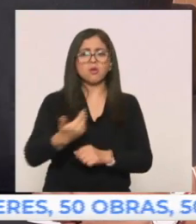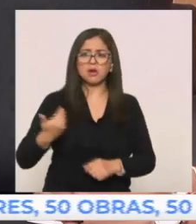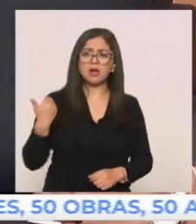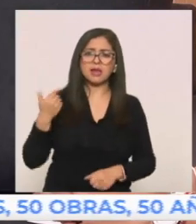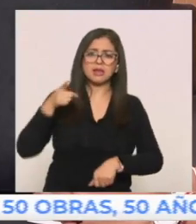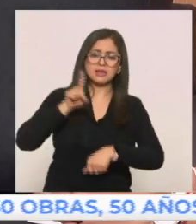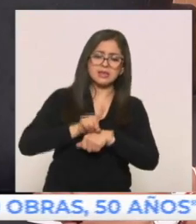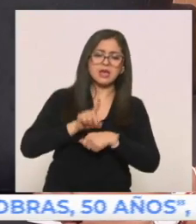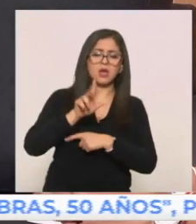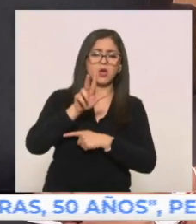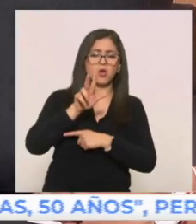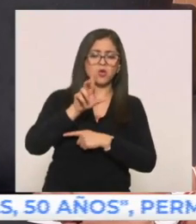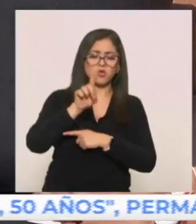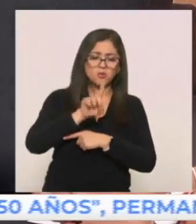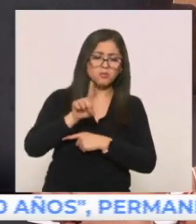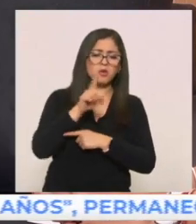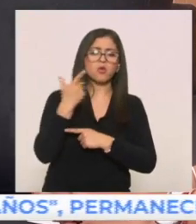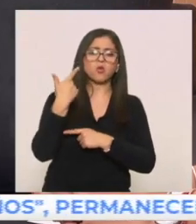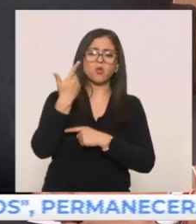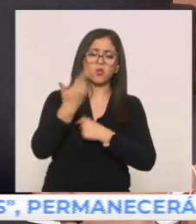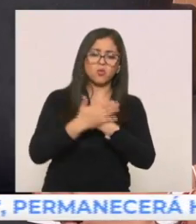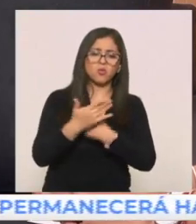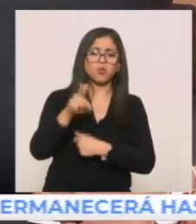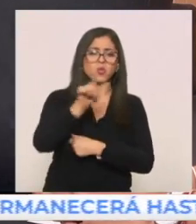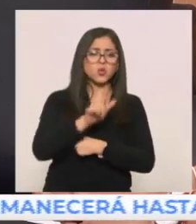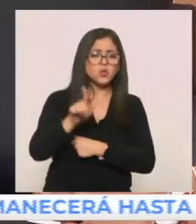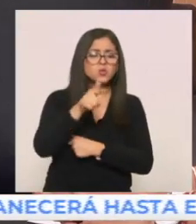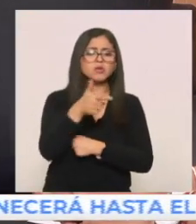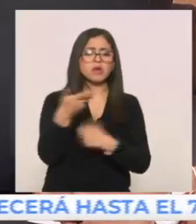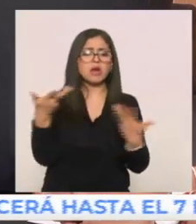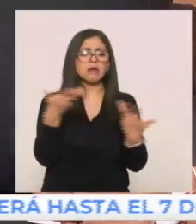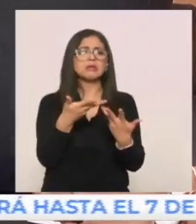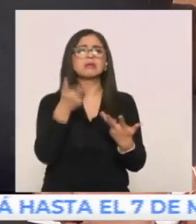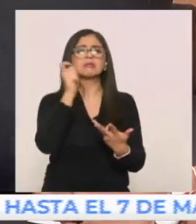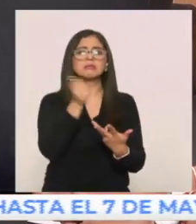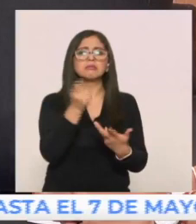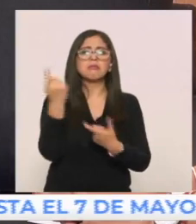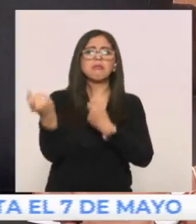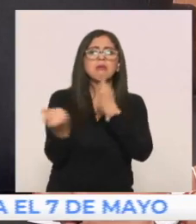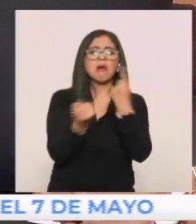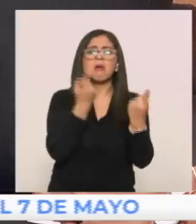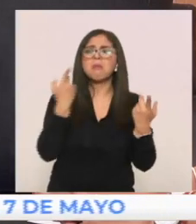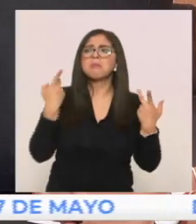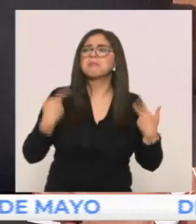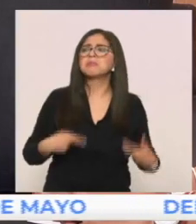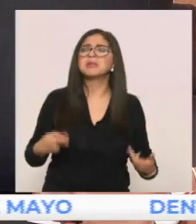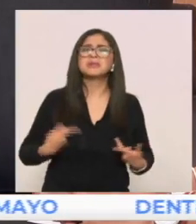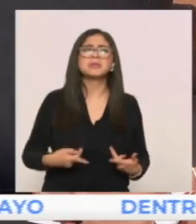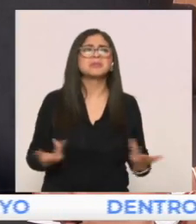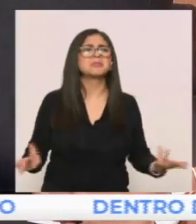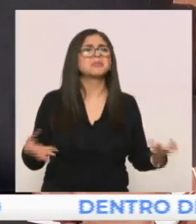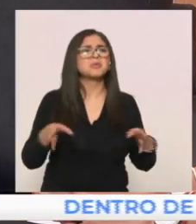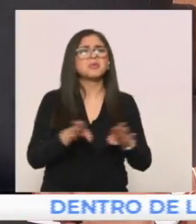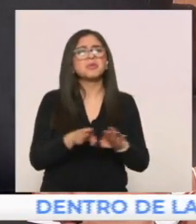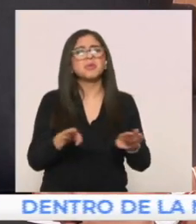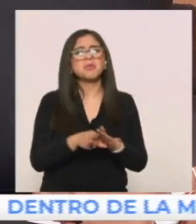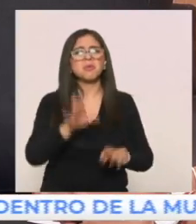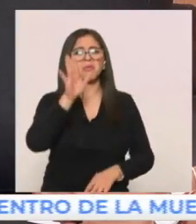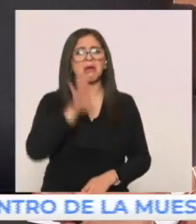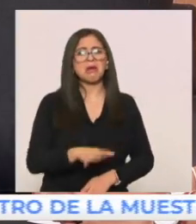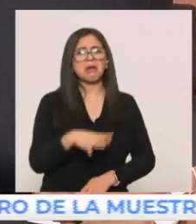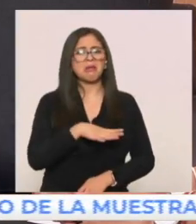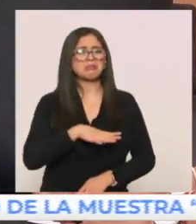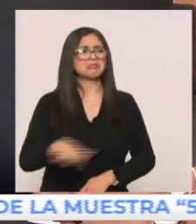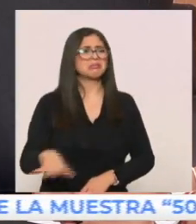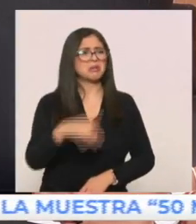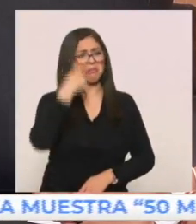y el lunes, tienen que ver pues con una apatía, con una aparente forma de desprecio, digamos, por los